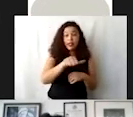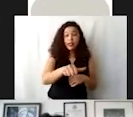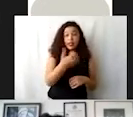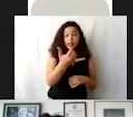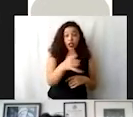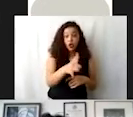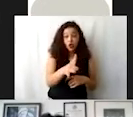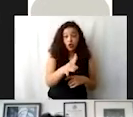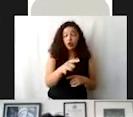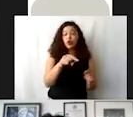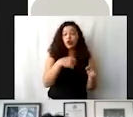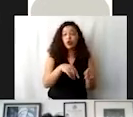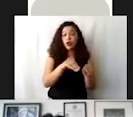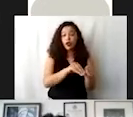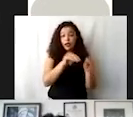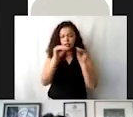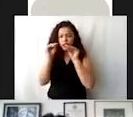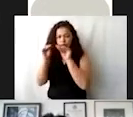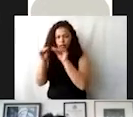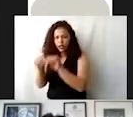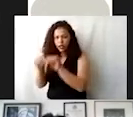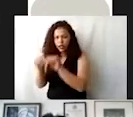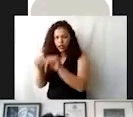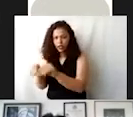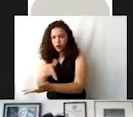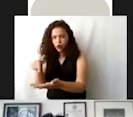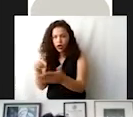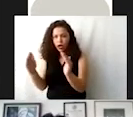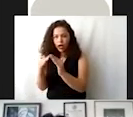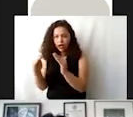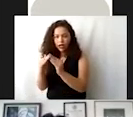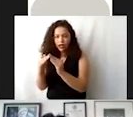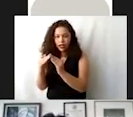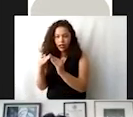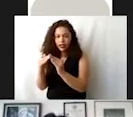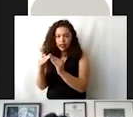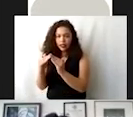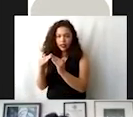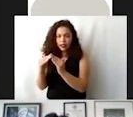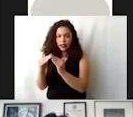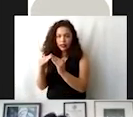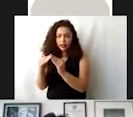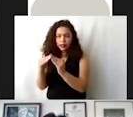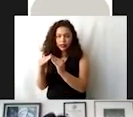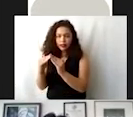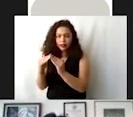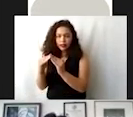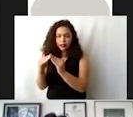me cambio de domicilio, ¿sí? Entonces voy a tener un